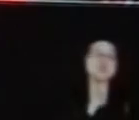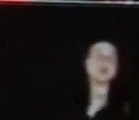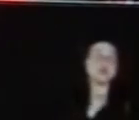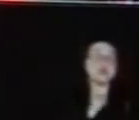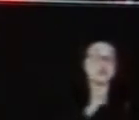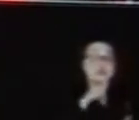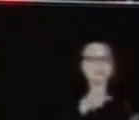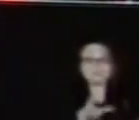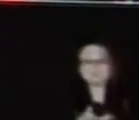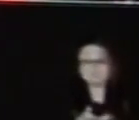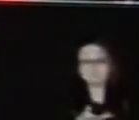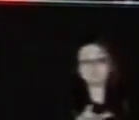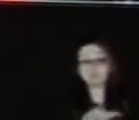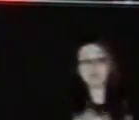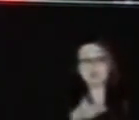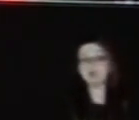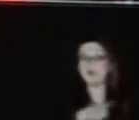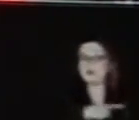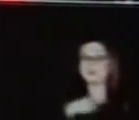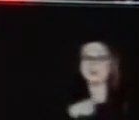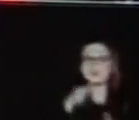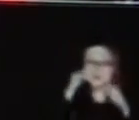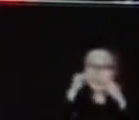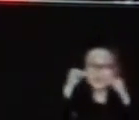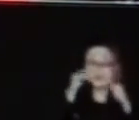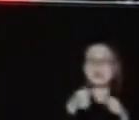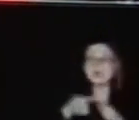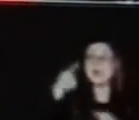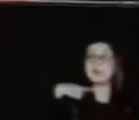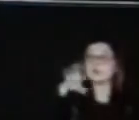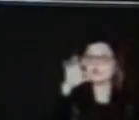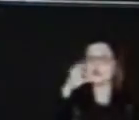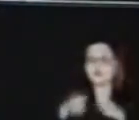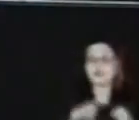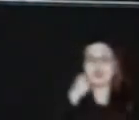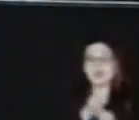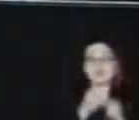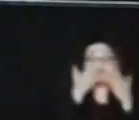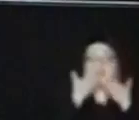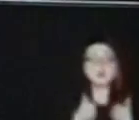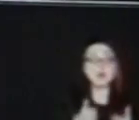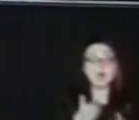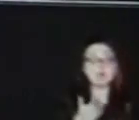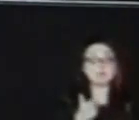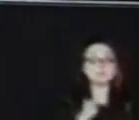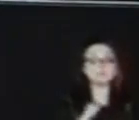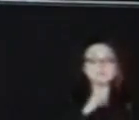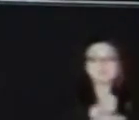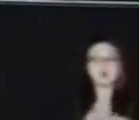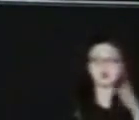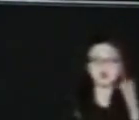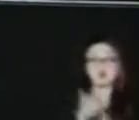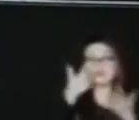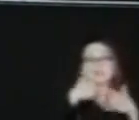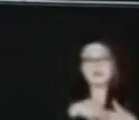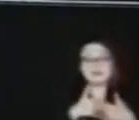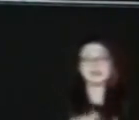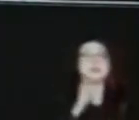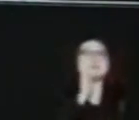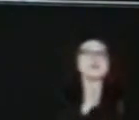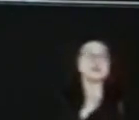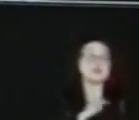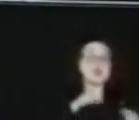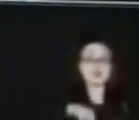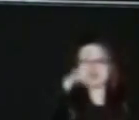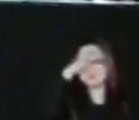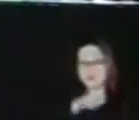que precisamente desde hace 40 años no se construye una nueva refinería en el